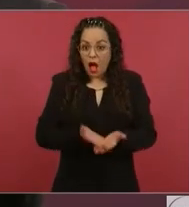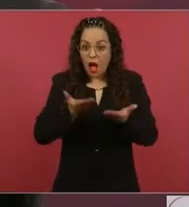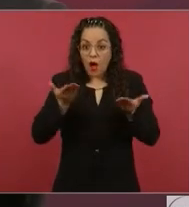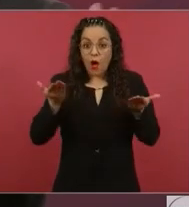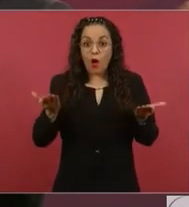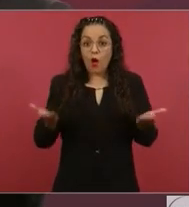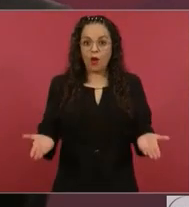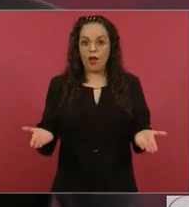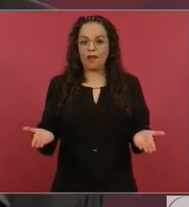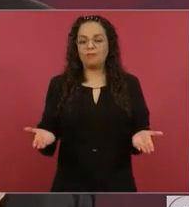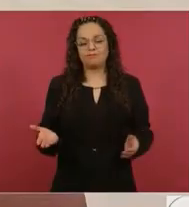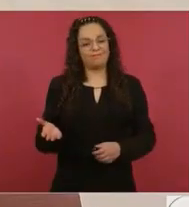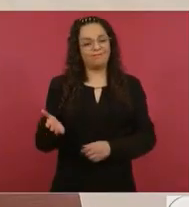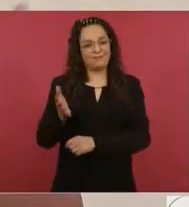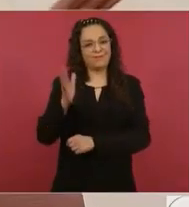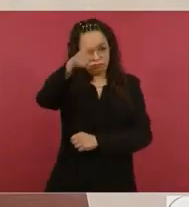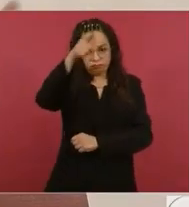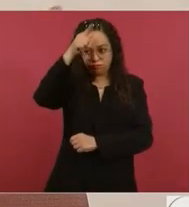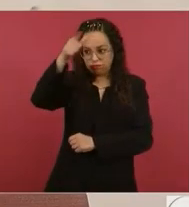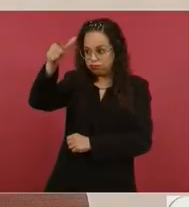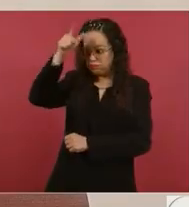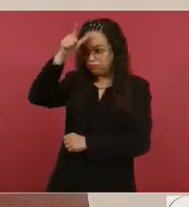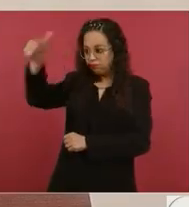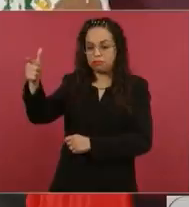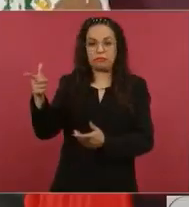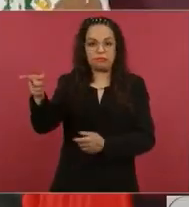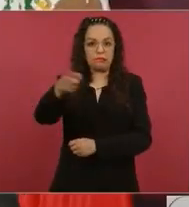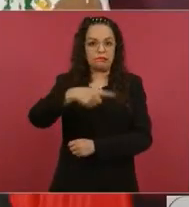empieza a conocerse la vida del Poder Judicial.